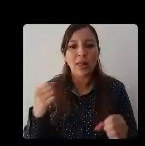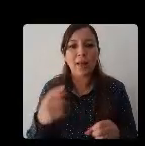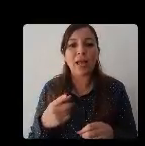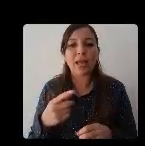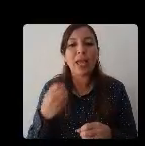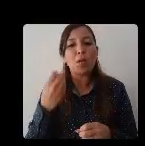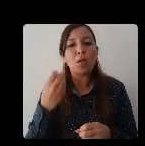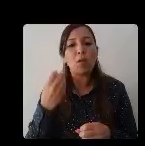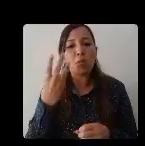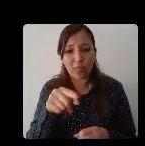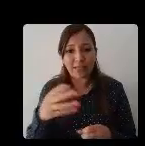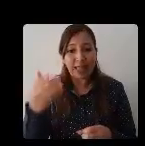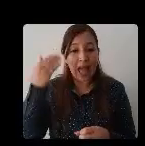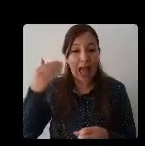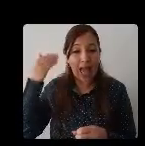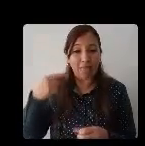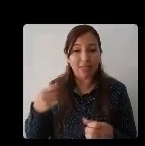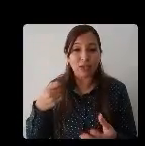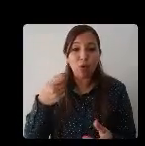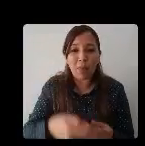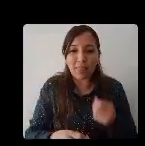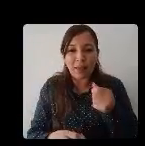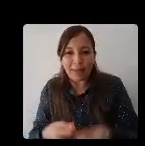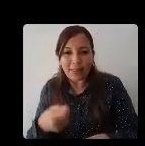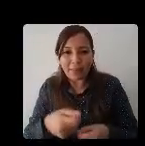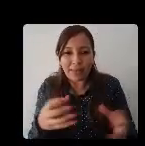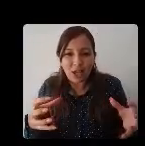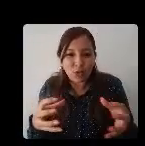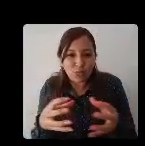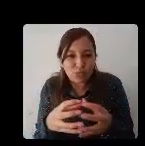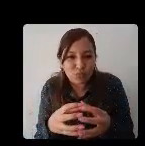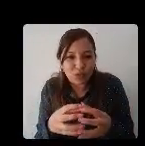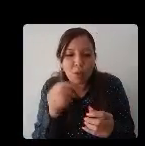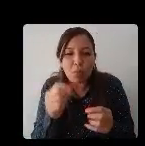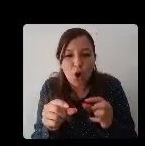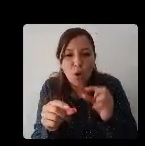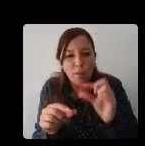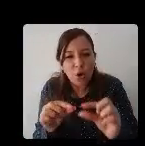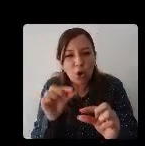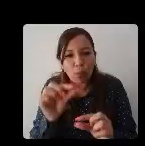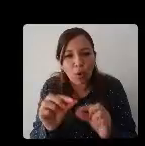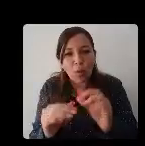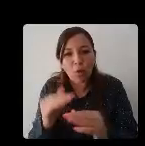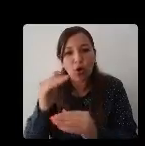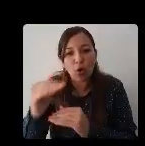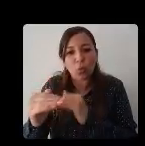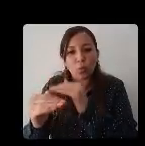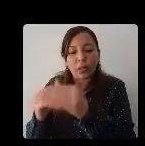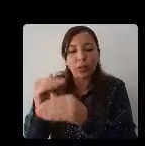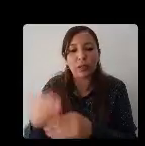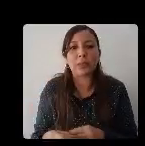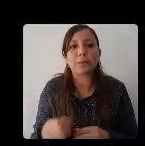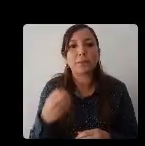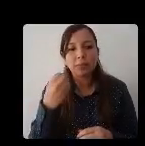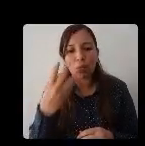que nos falta tales otras cosas para dar una mejor atención al turista, que efectivamente algo también que destaco bastante de lo que